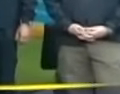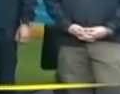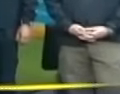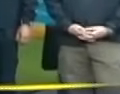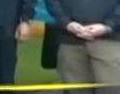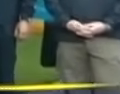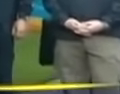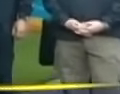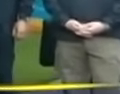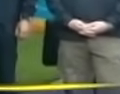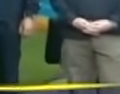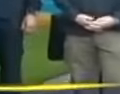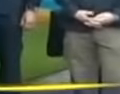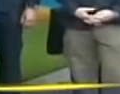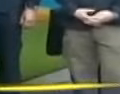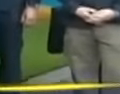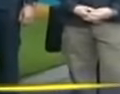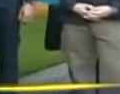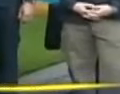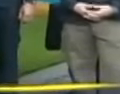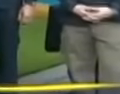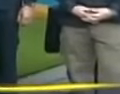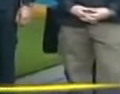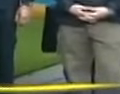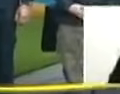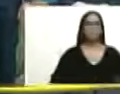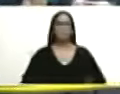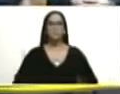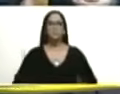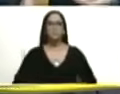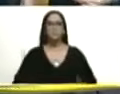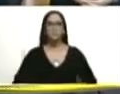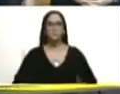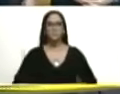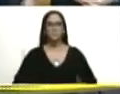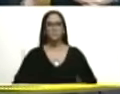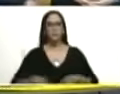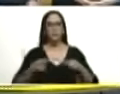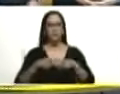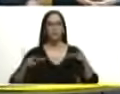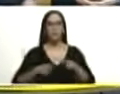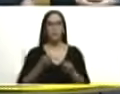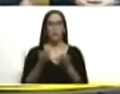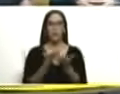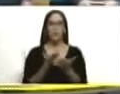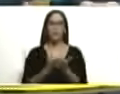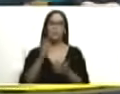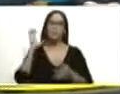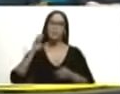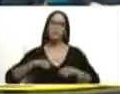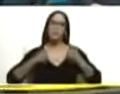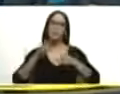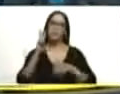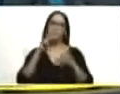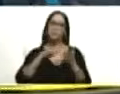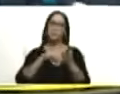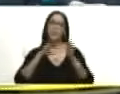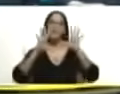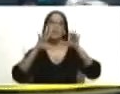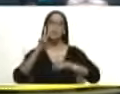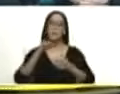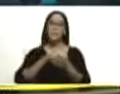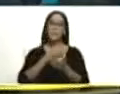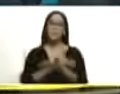próximos 90 días en los diferentes sectores económicos del país por más de 12 mil millones de dólares. Naguara,